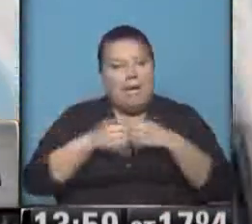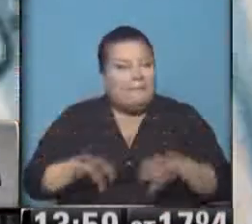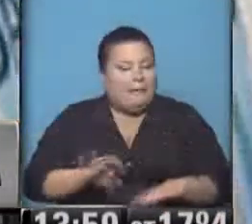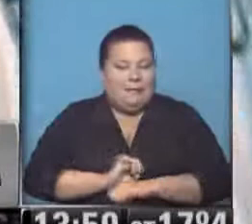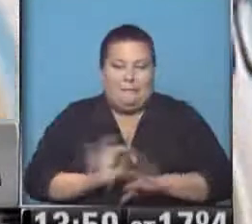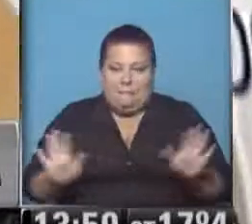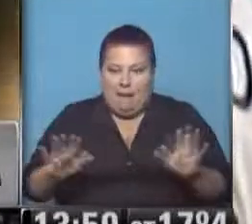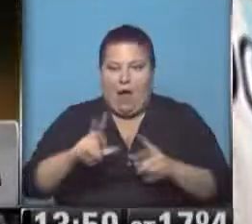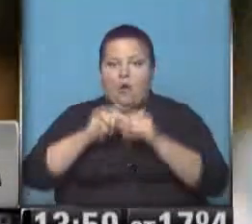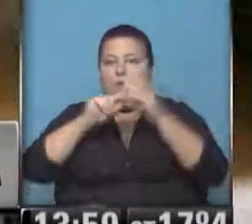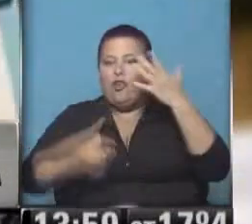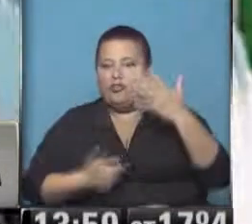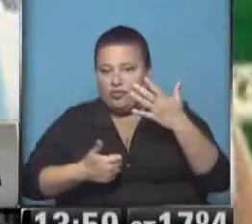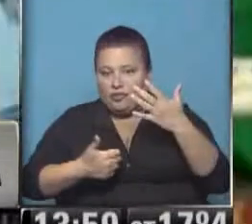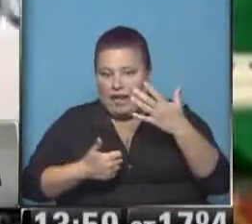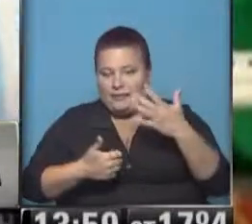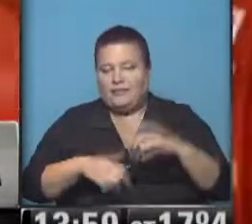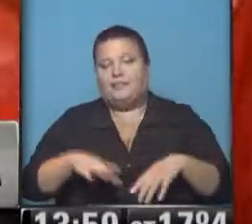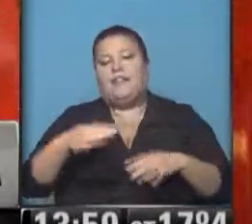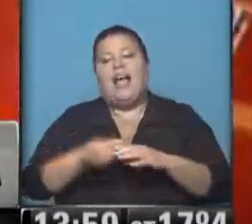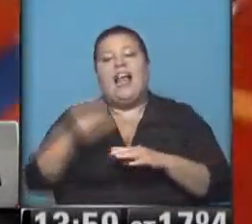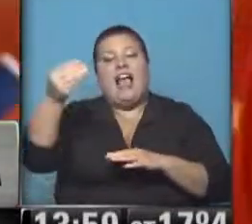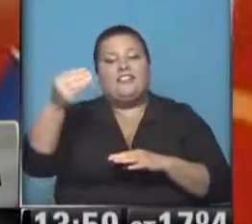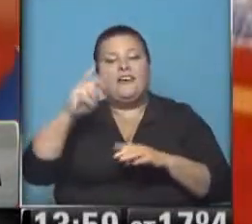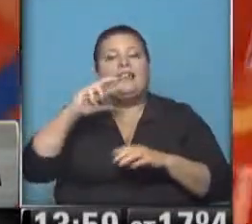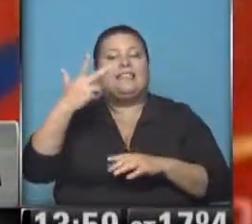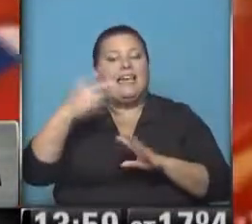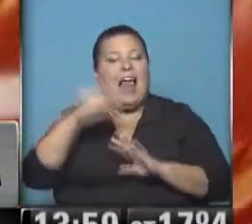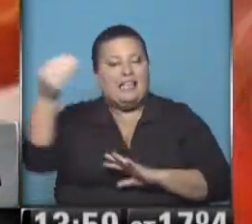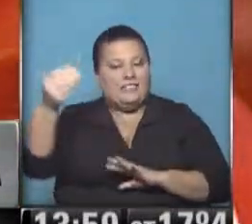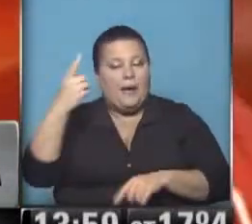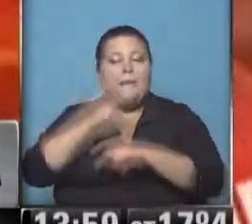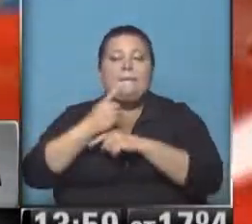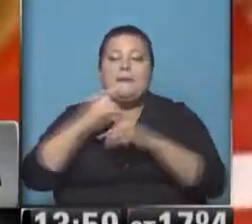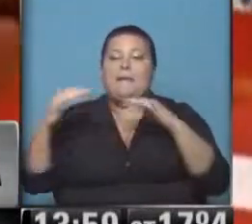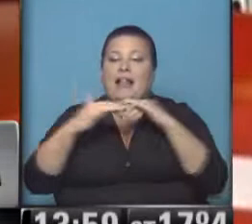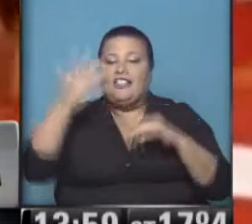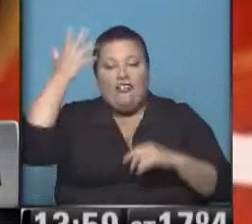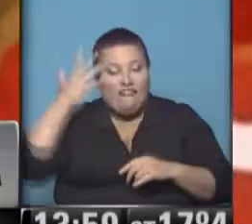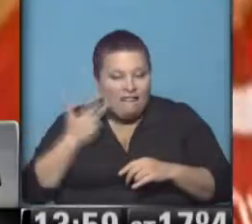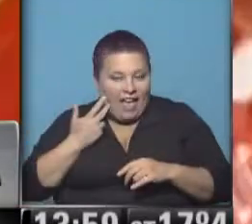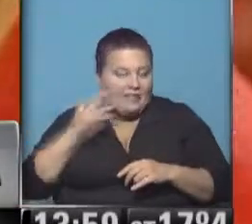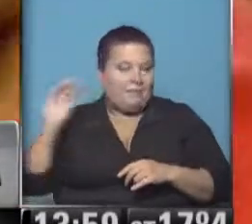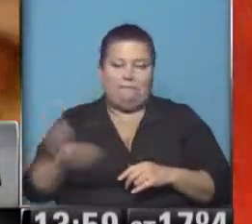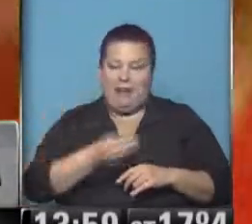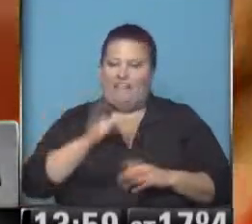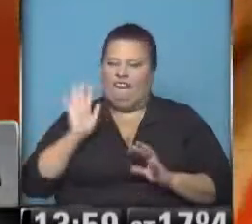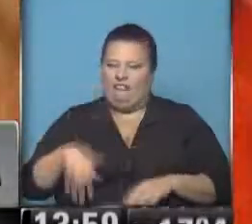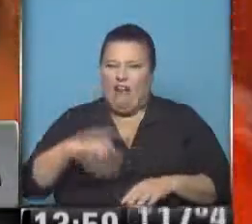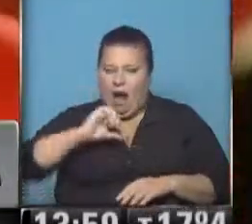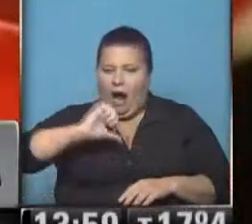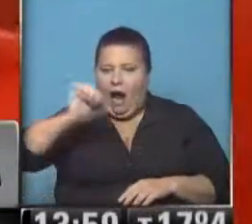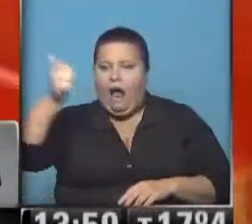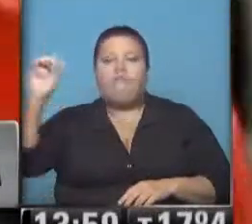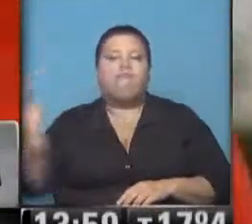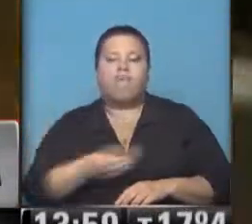en la posición número 6. Clasifican los primeros 3. Y el primer partido frente a Francia lo perdió, y feo, porque lo venía ganando,